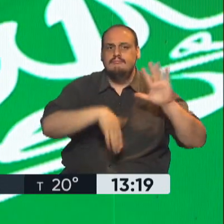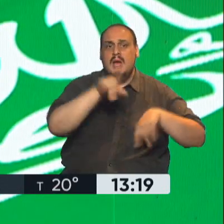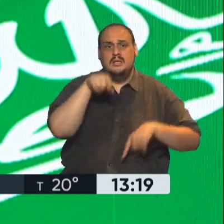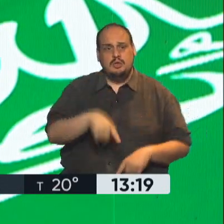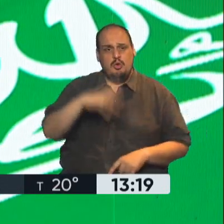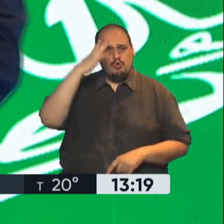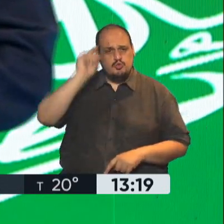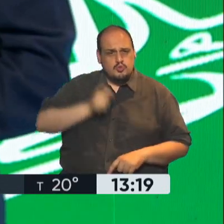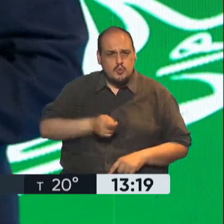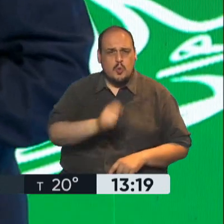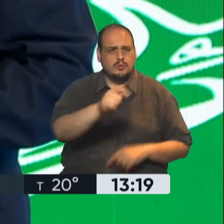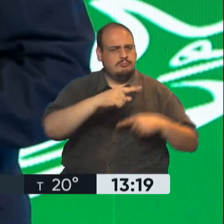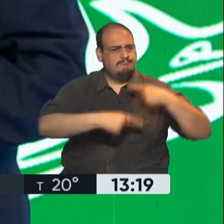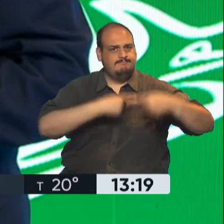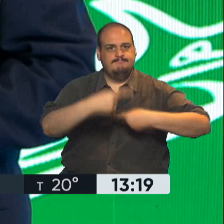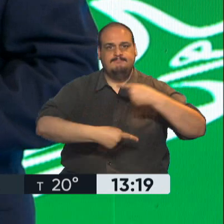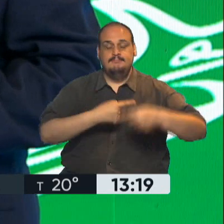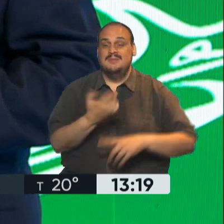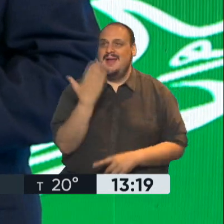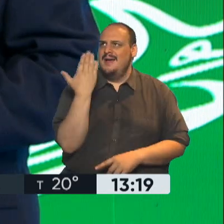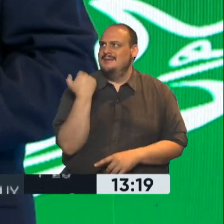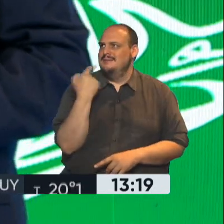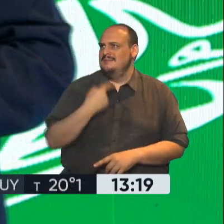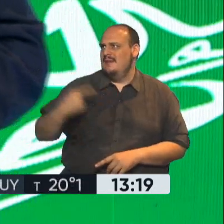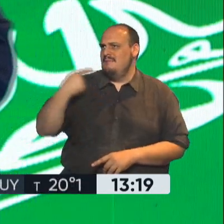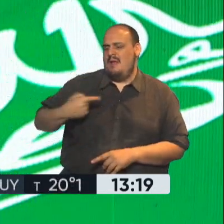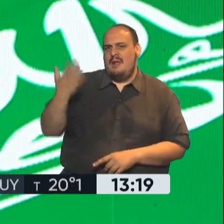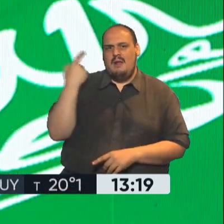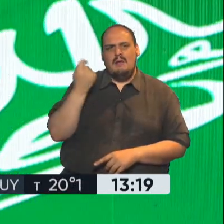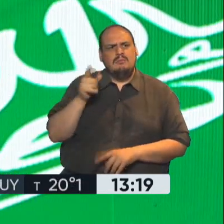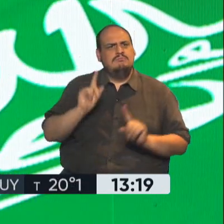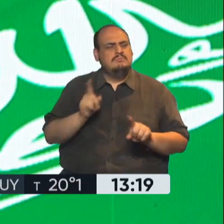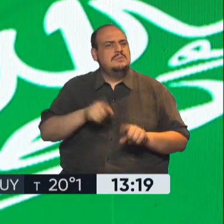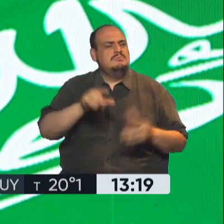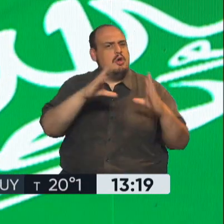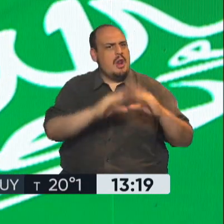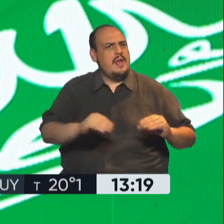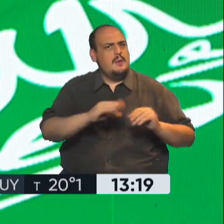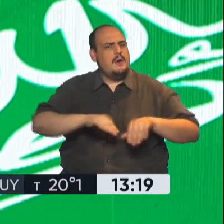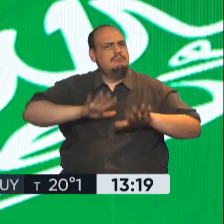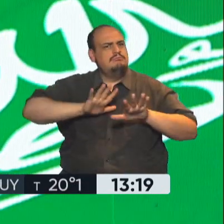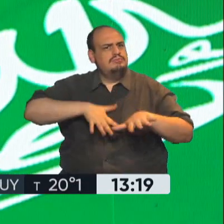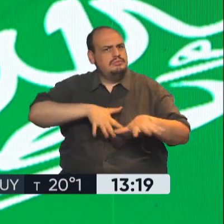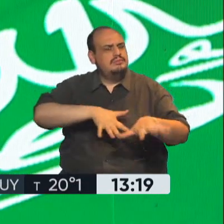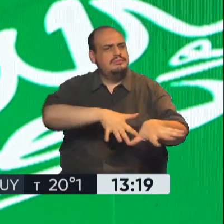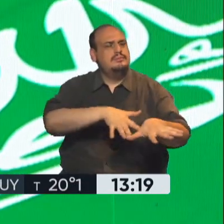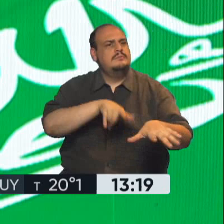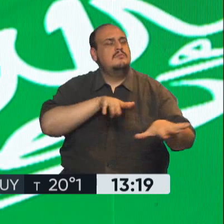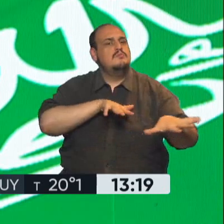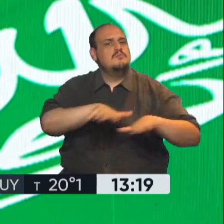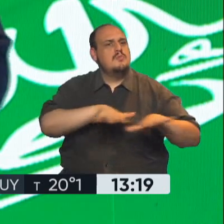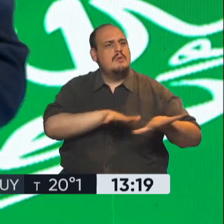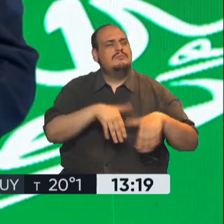juicios, y hace pocas semanas hubo una movilización inclusive de un movimiento